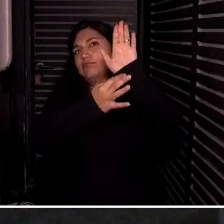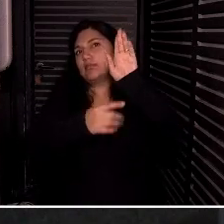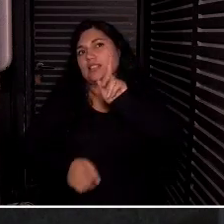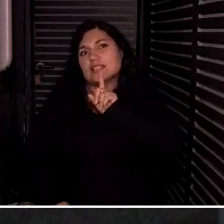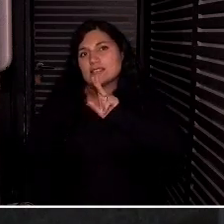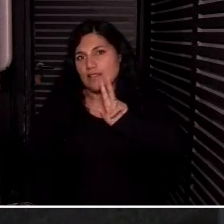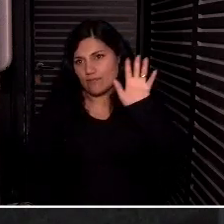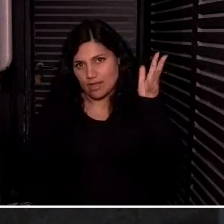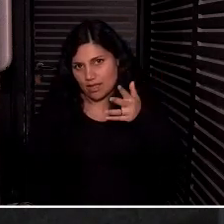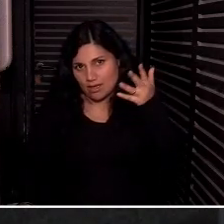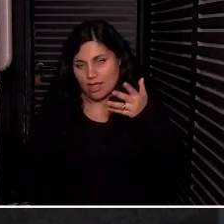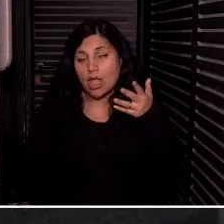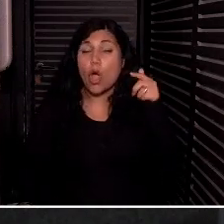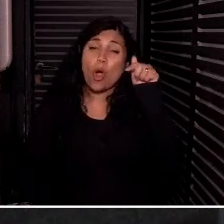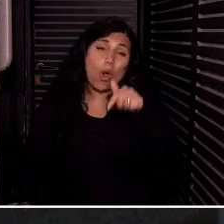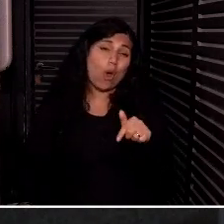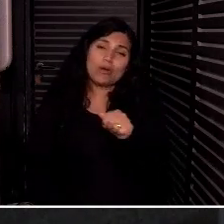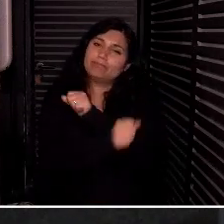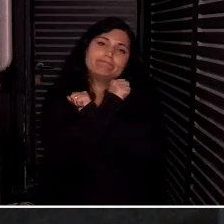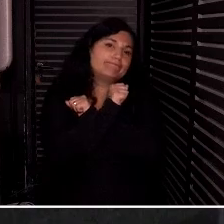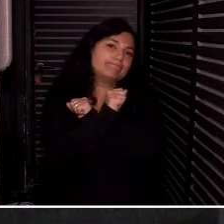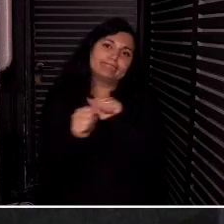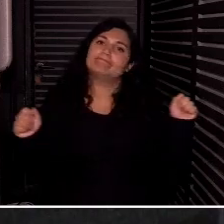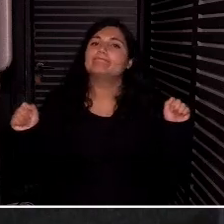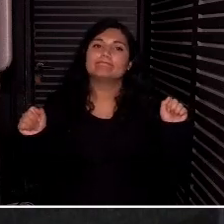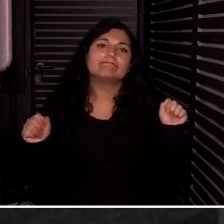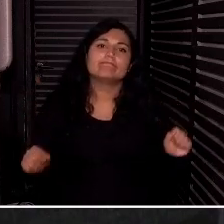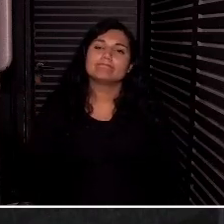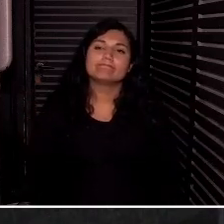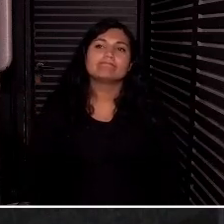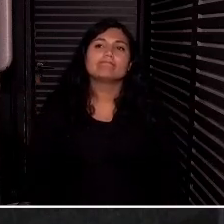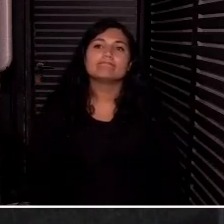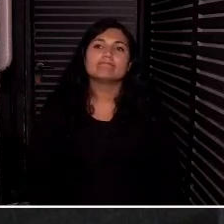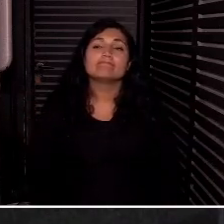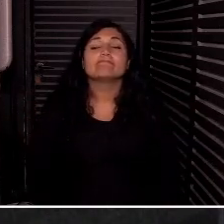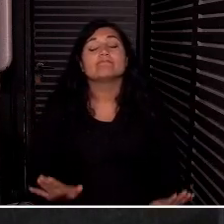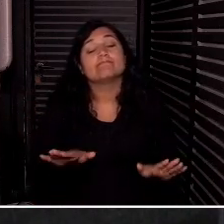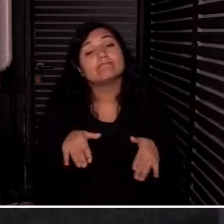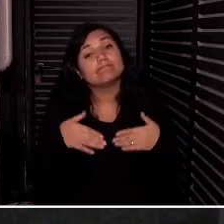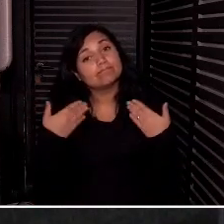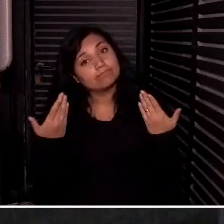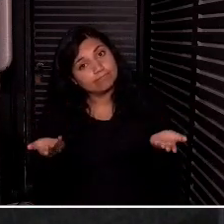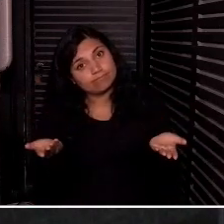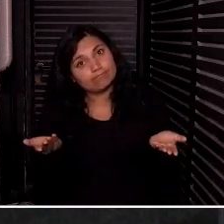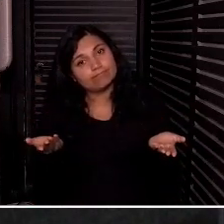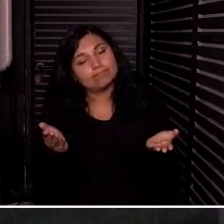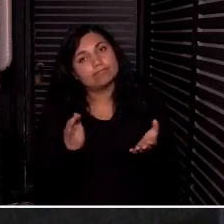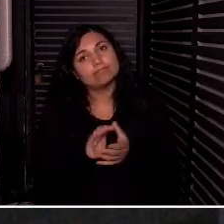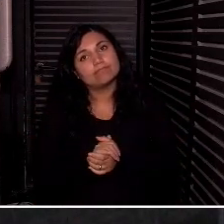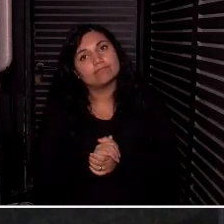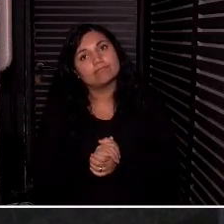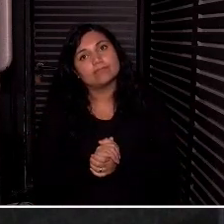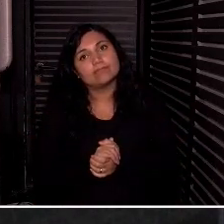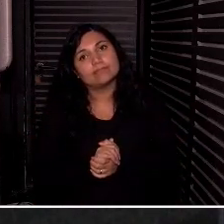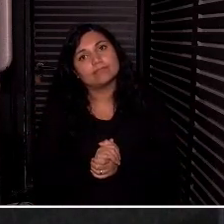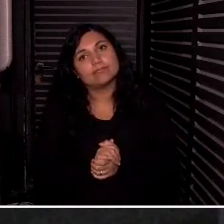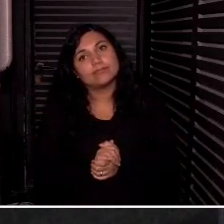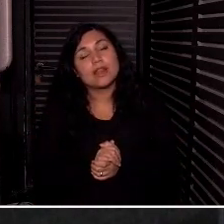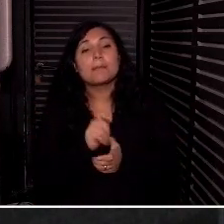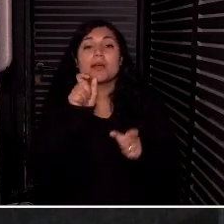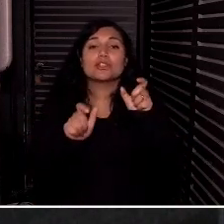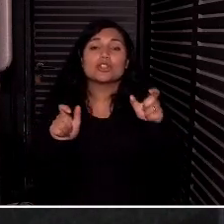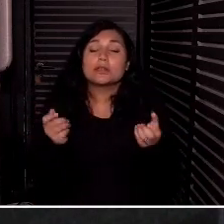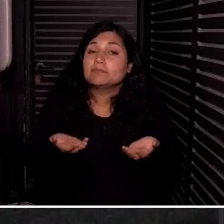abierta hoy día no podemos ya Eh entonces eh la la lo que lo que espera la